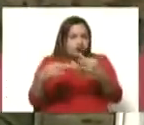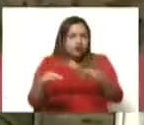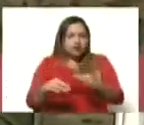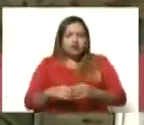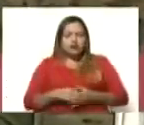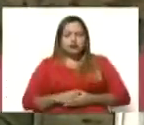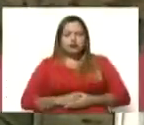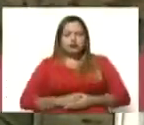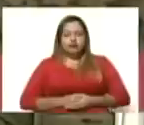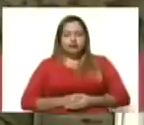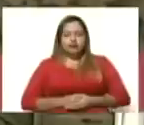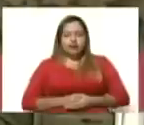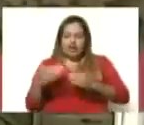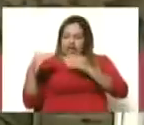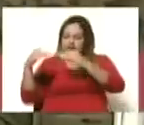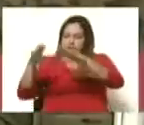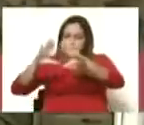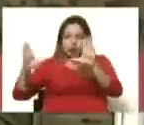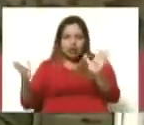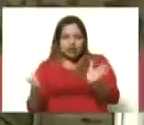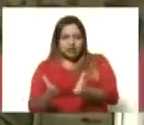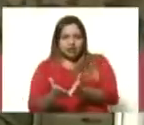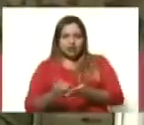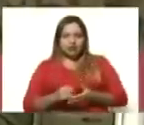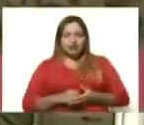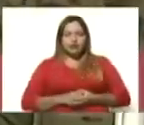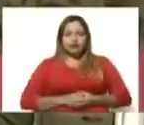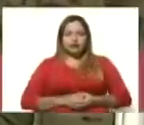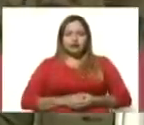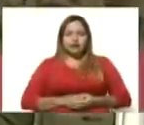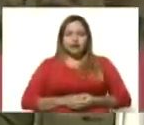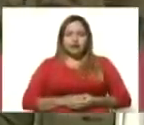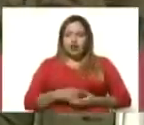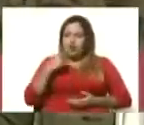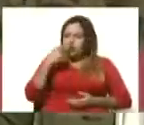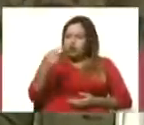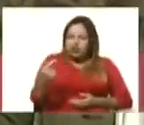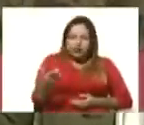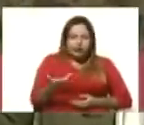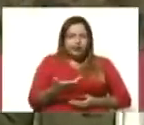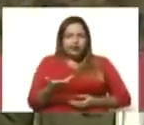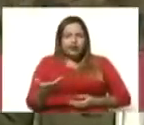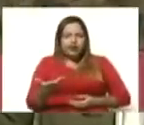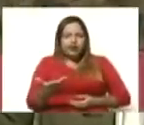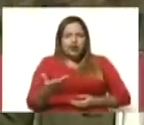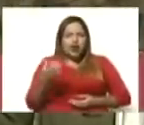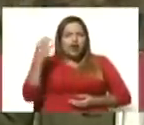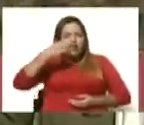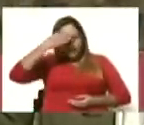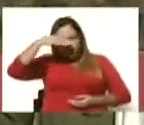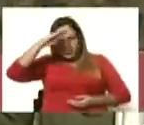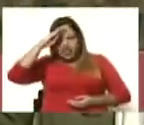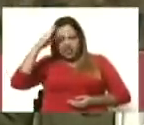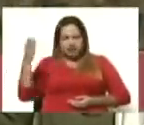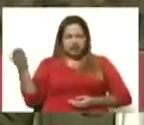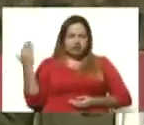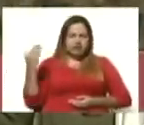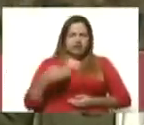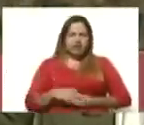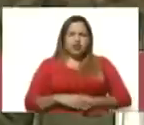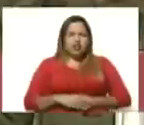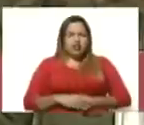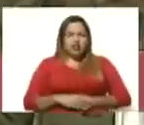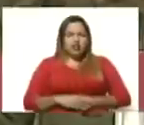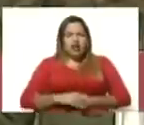el equilibrio del planeta. Lo dijo Fidel Castro Ruz en